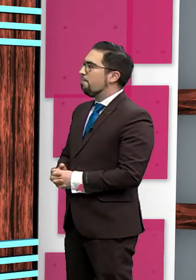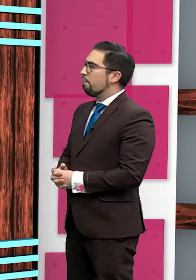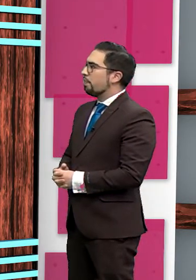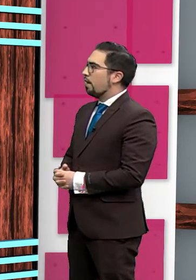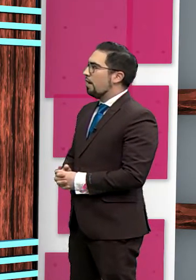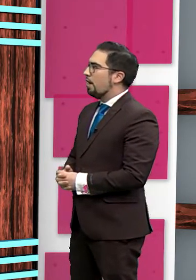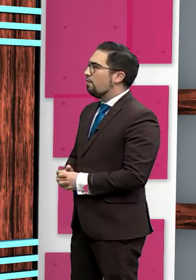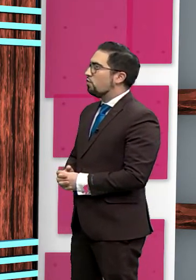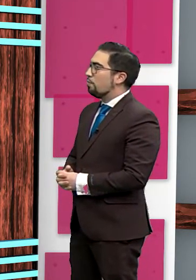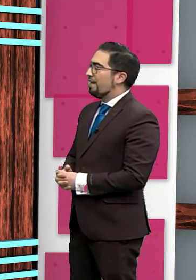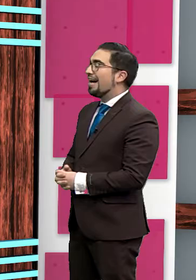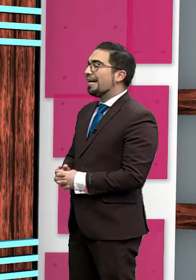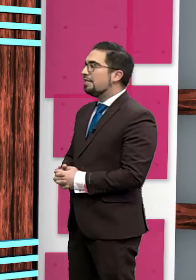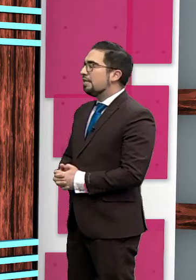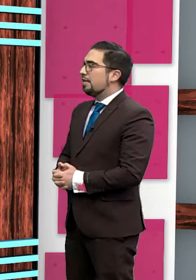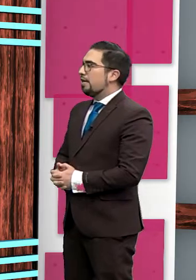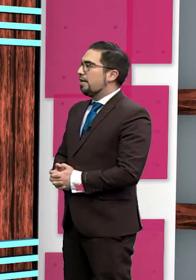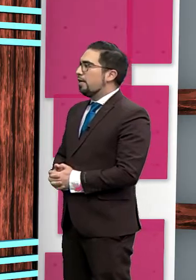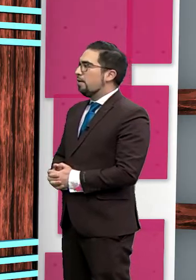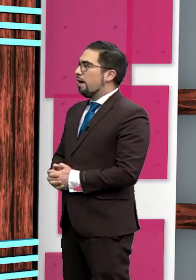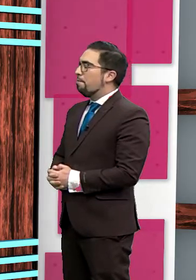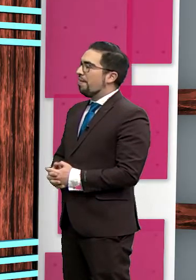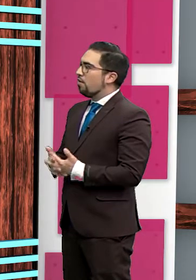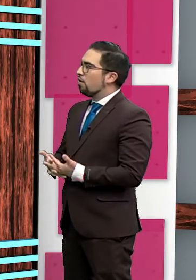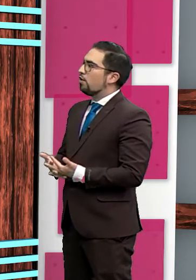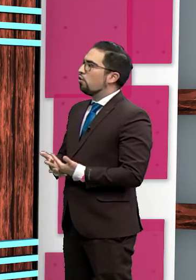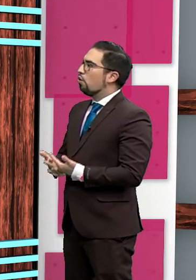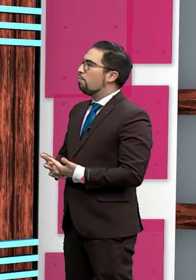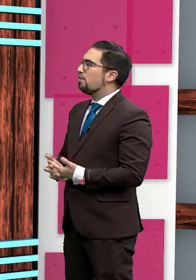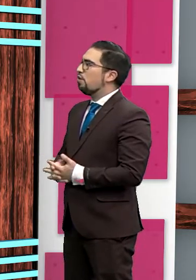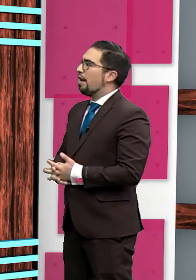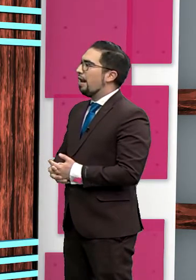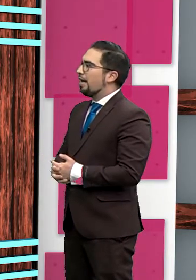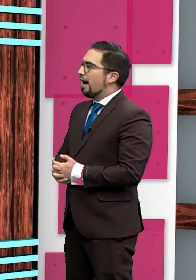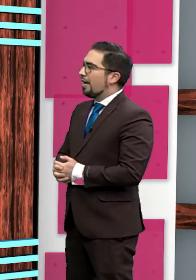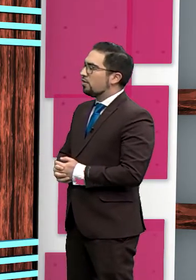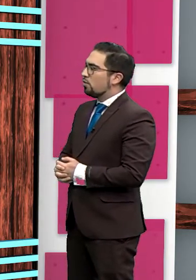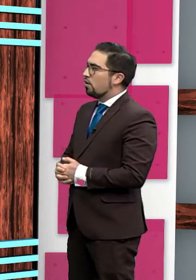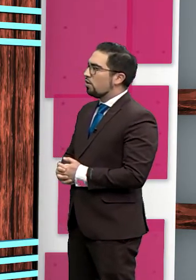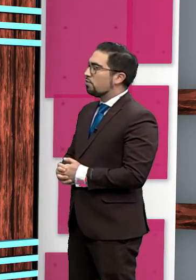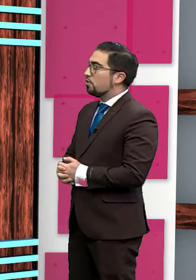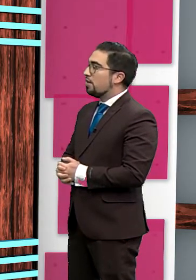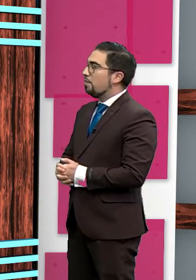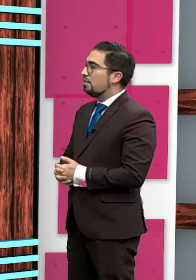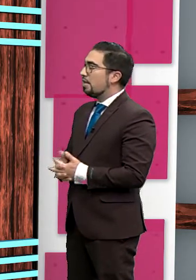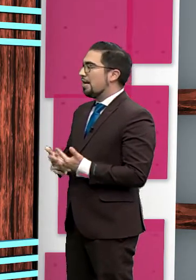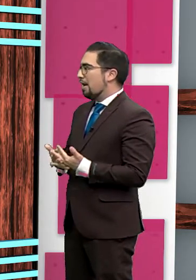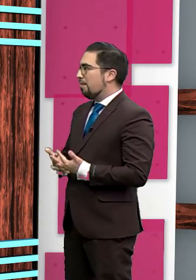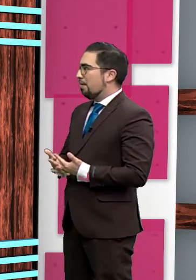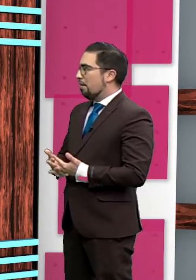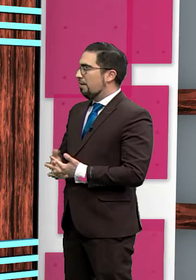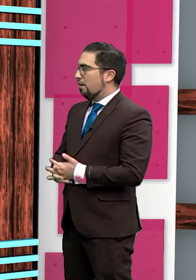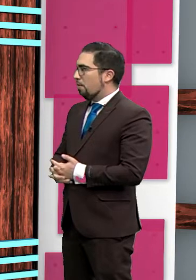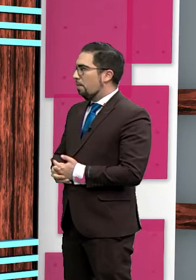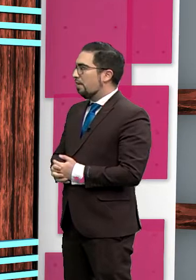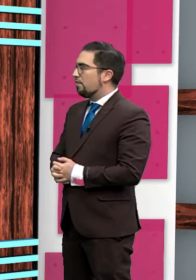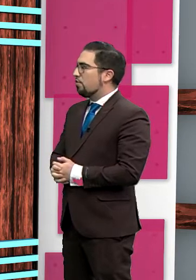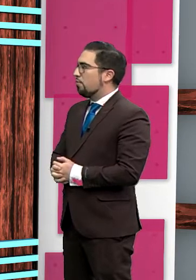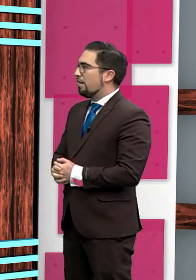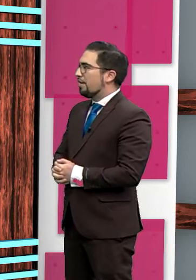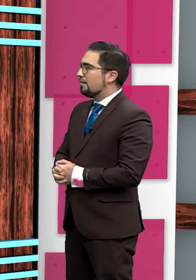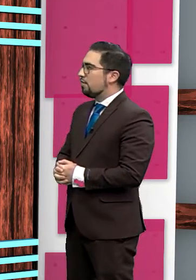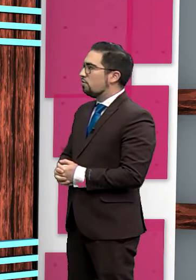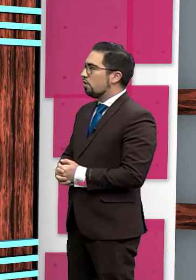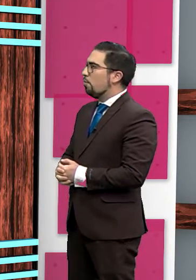pederasta, Alfonso Pedrajas, y ha pedido que todo el peso de la ley caiga sobre los responsables. Lamentablemente, obviamente, el